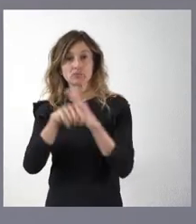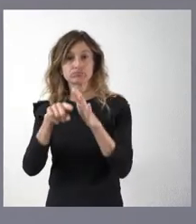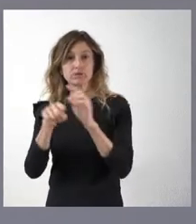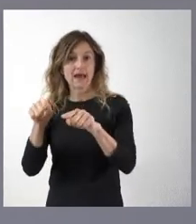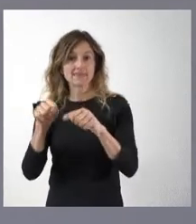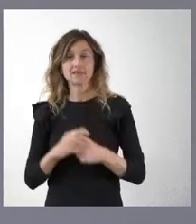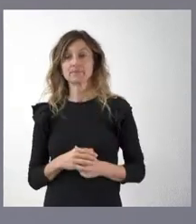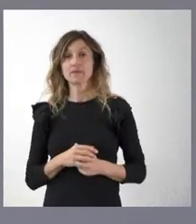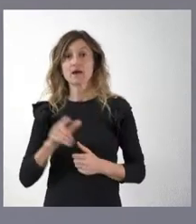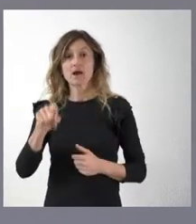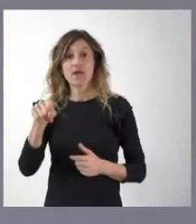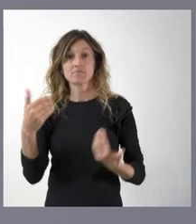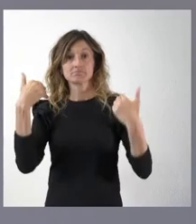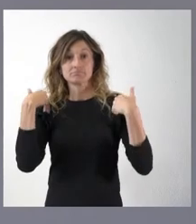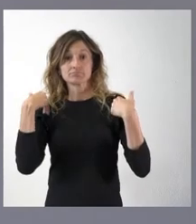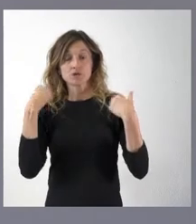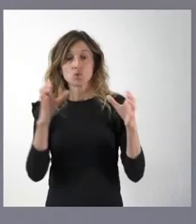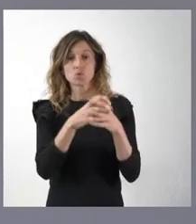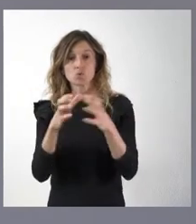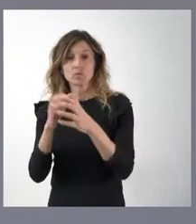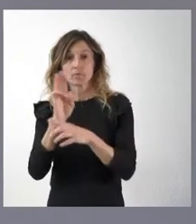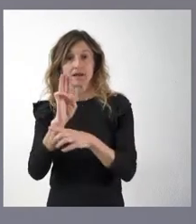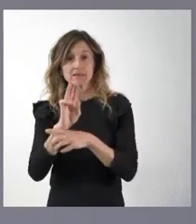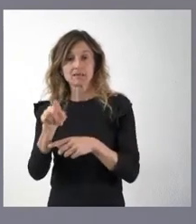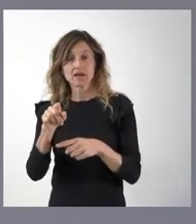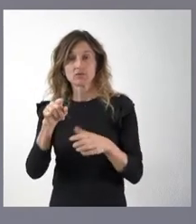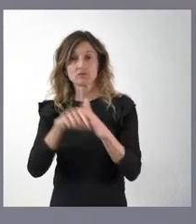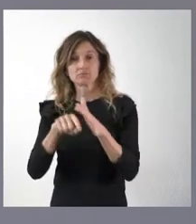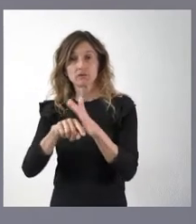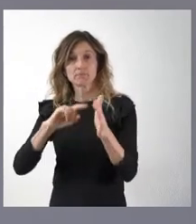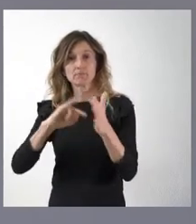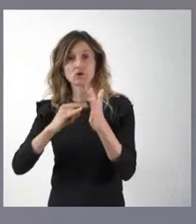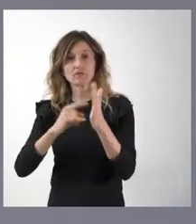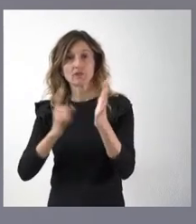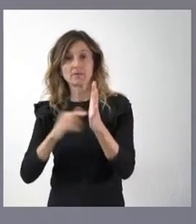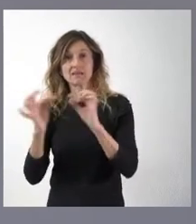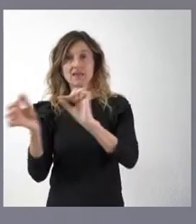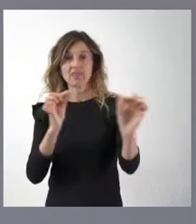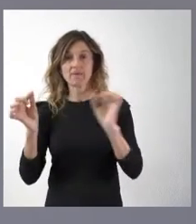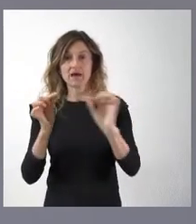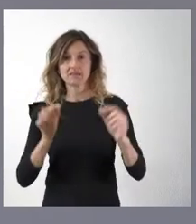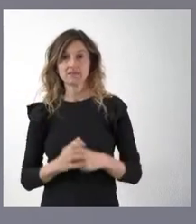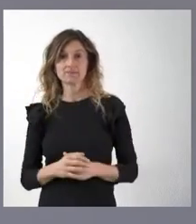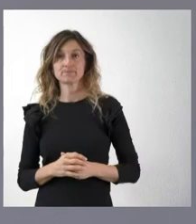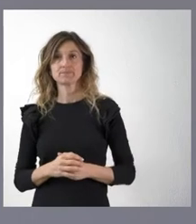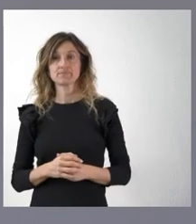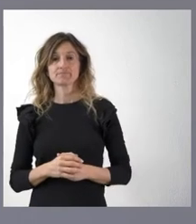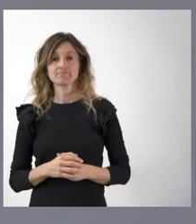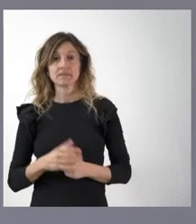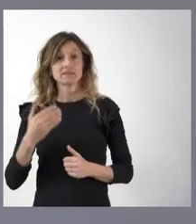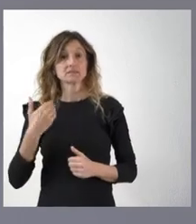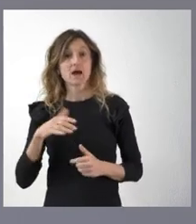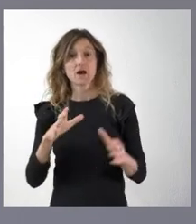corresponde al parlamento y a los grupos parlamentarios pues la tramitación del proyecto de ley y el debate lógicamente cuando los grupos